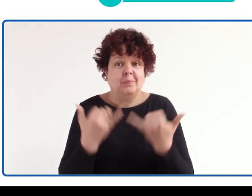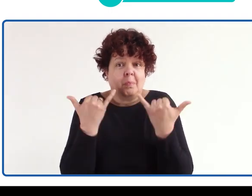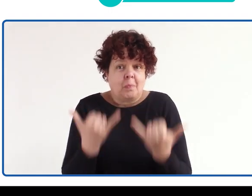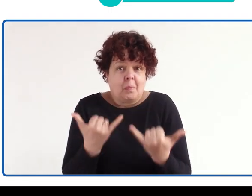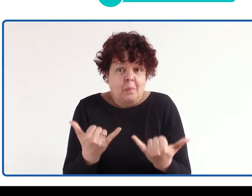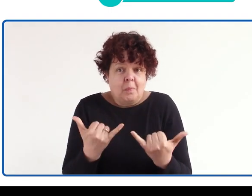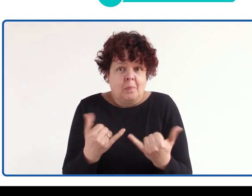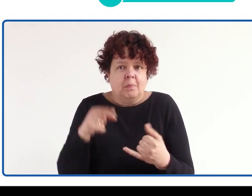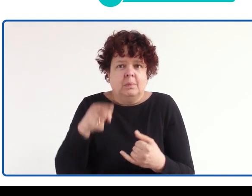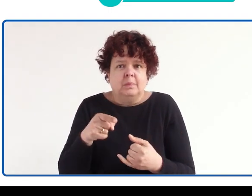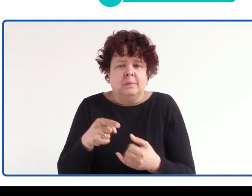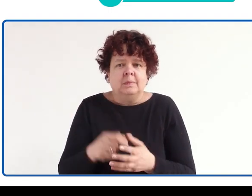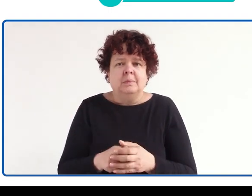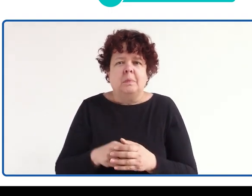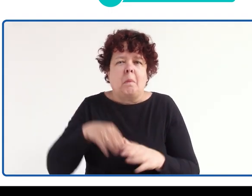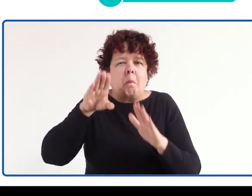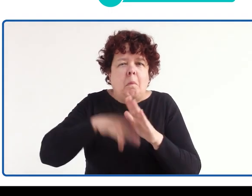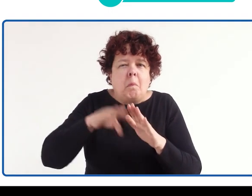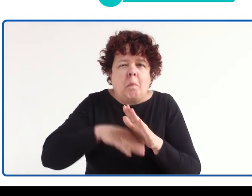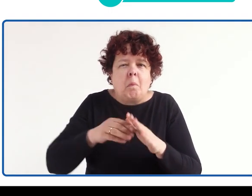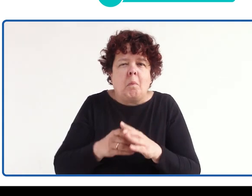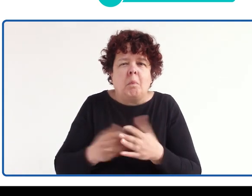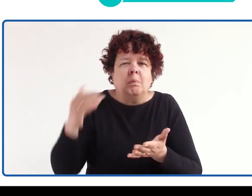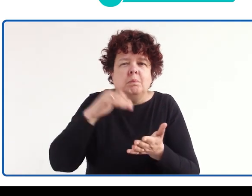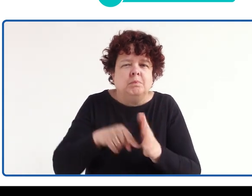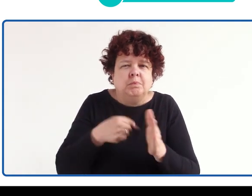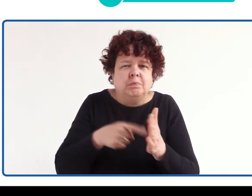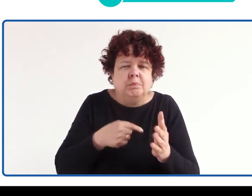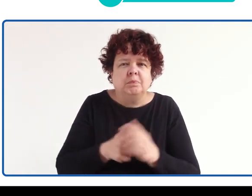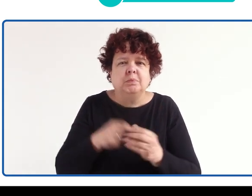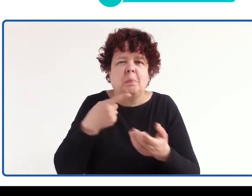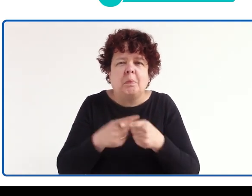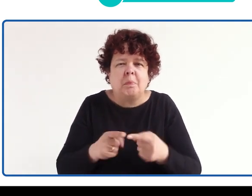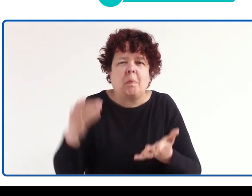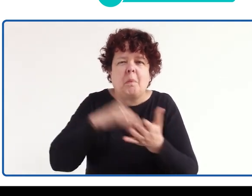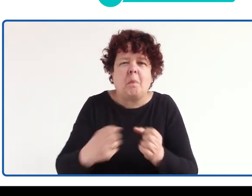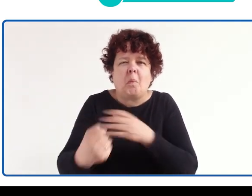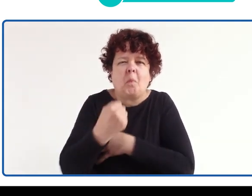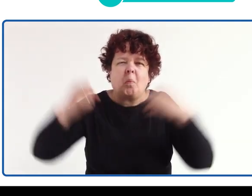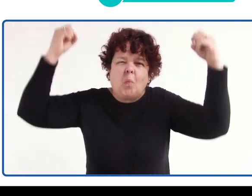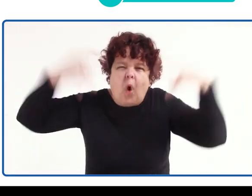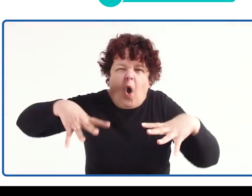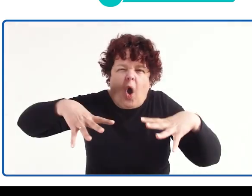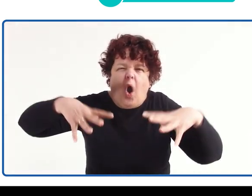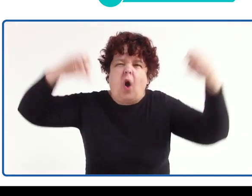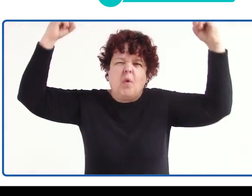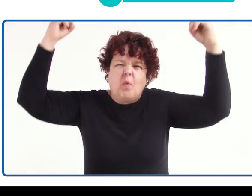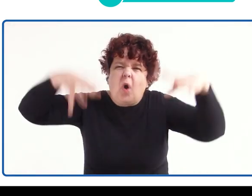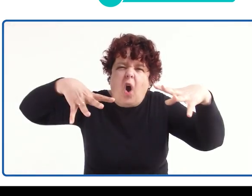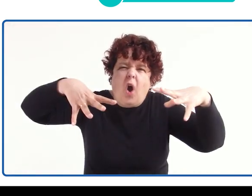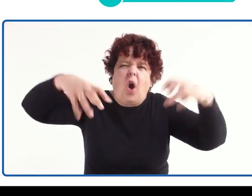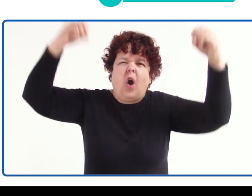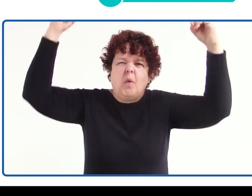Hoy en día son cada vez menos frecuentes, aunque más intensas. Cuando